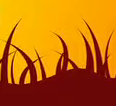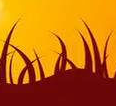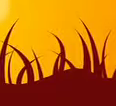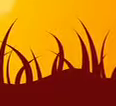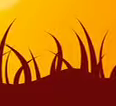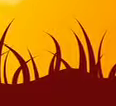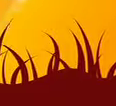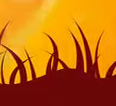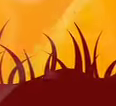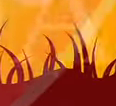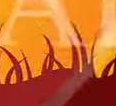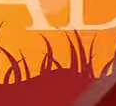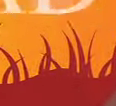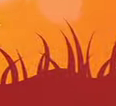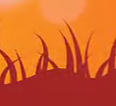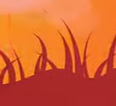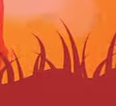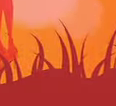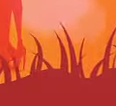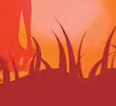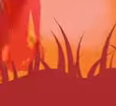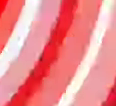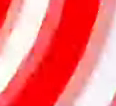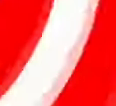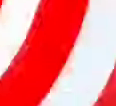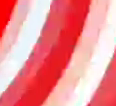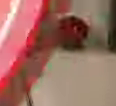Tu Intimidad.